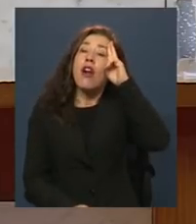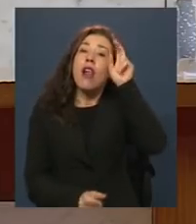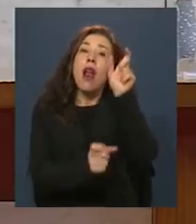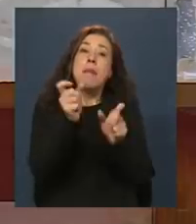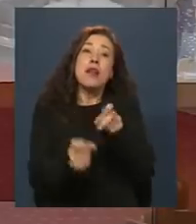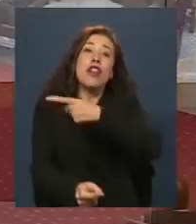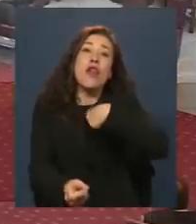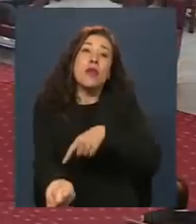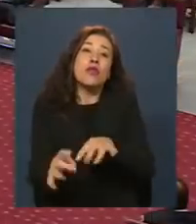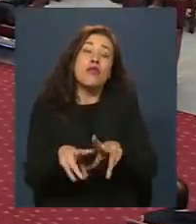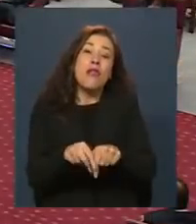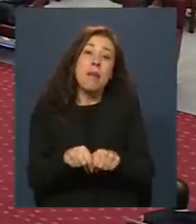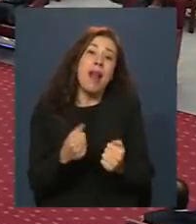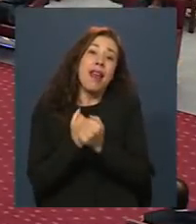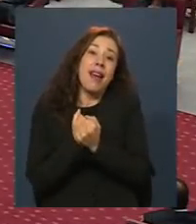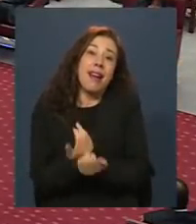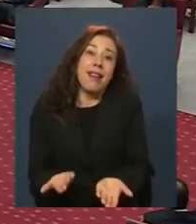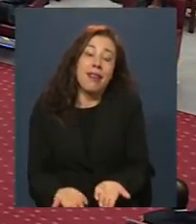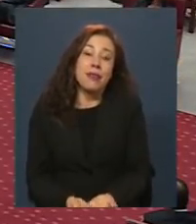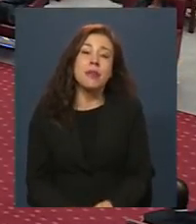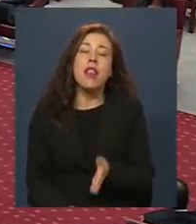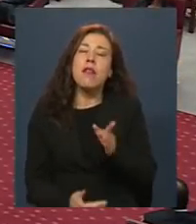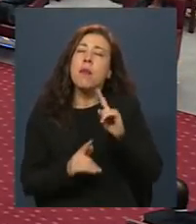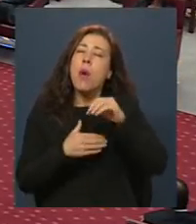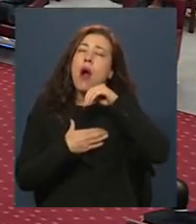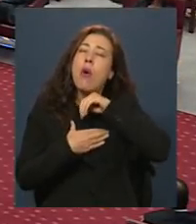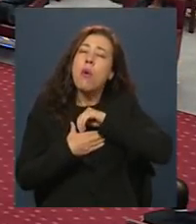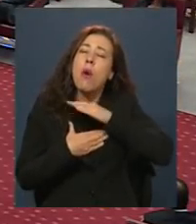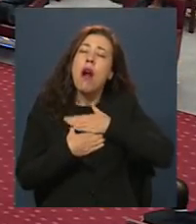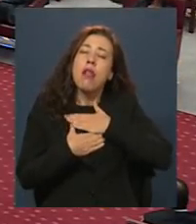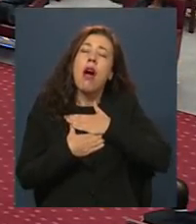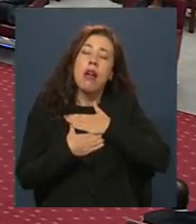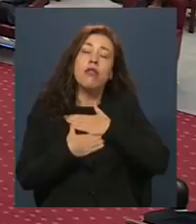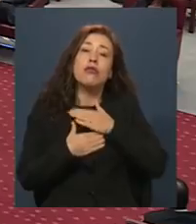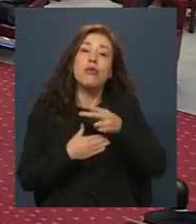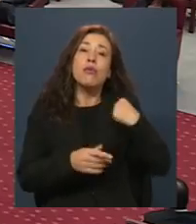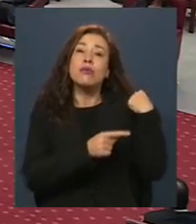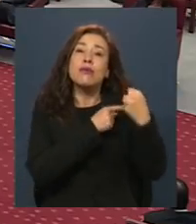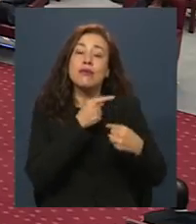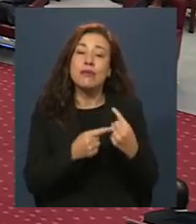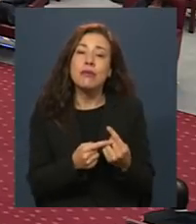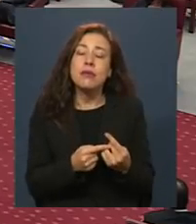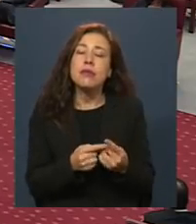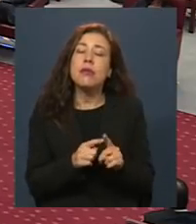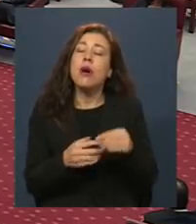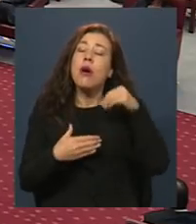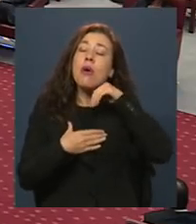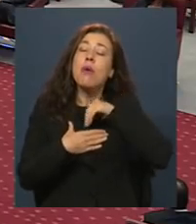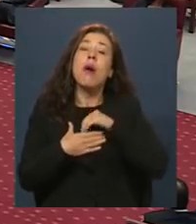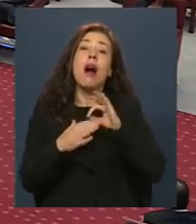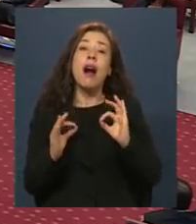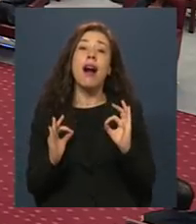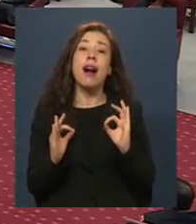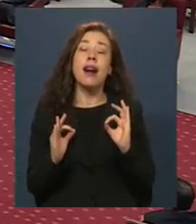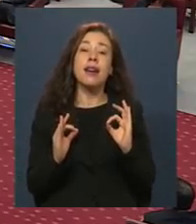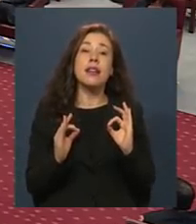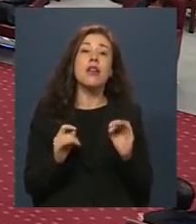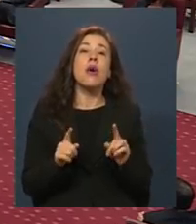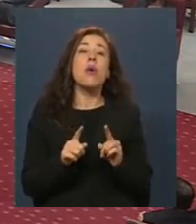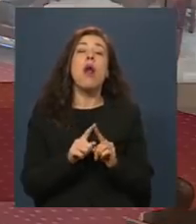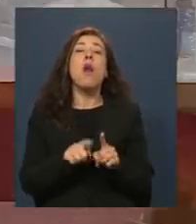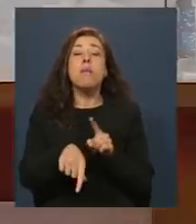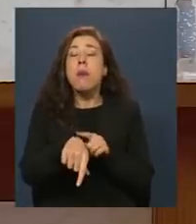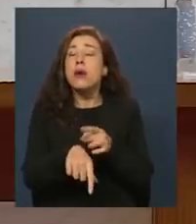nuestros. Pero debemos atesorarlo en nuestra biografía, grabarlos en nuestra historia como un